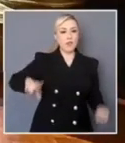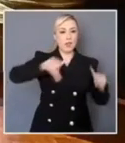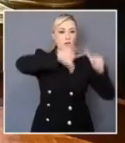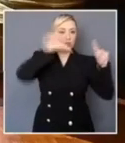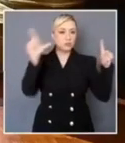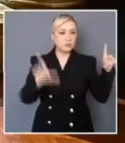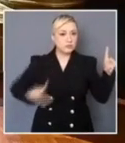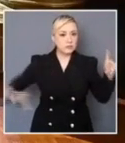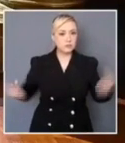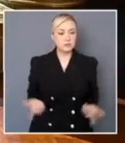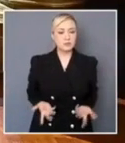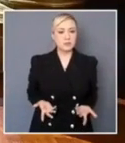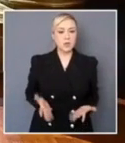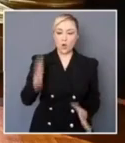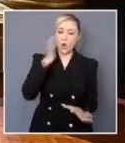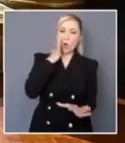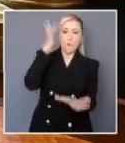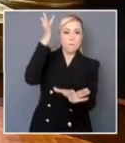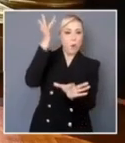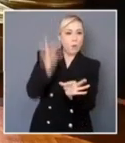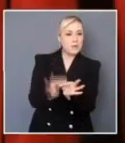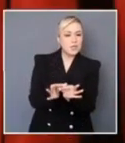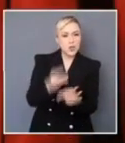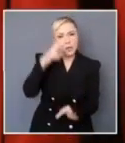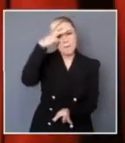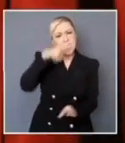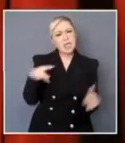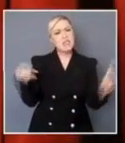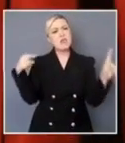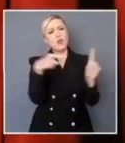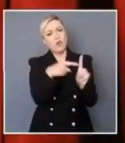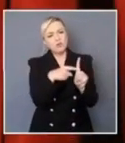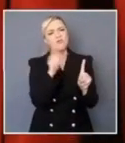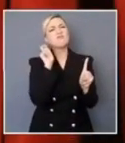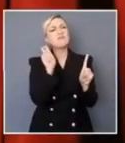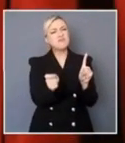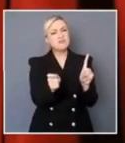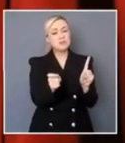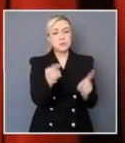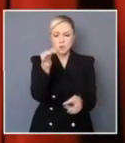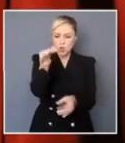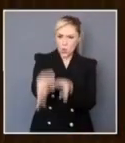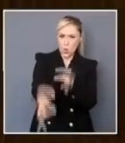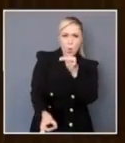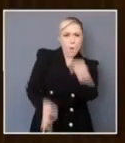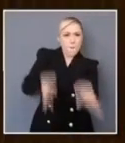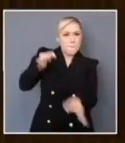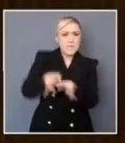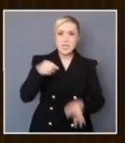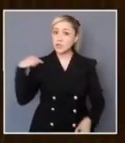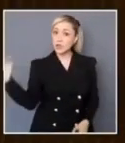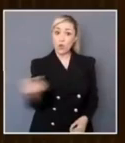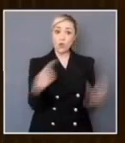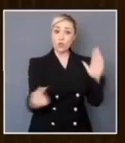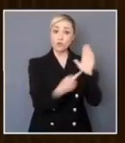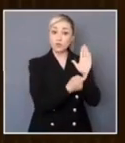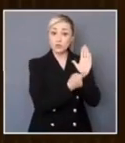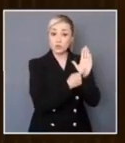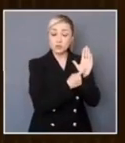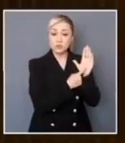Nuestro compromiso con México es cumplirla y velar por su cumplimiento.